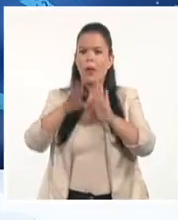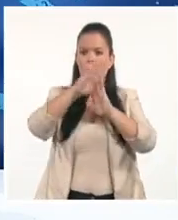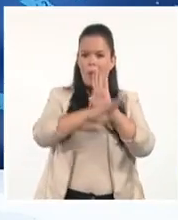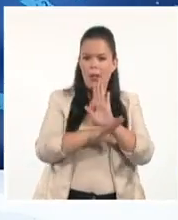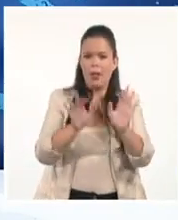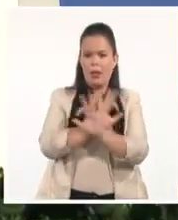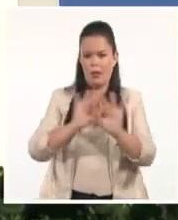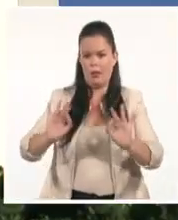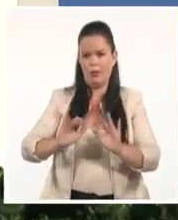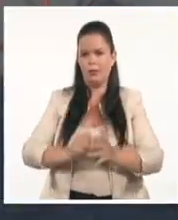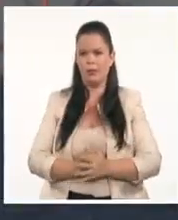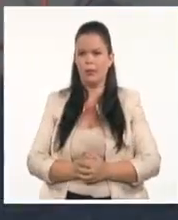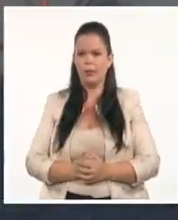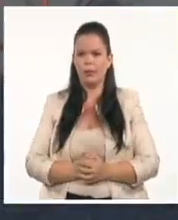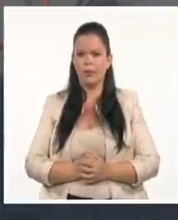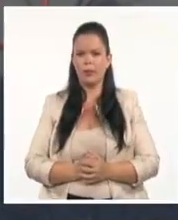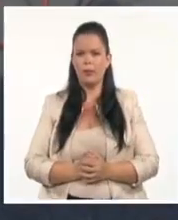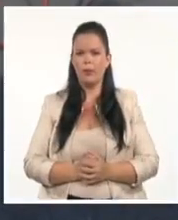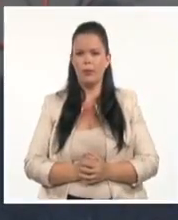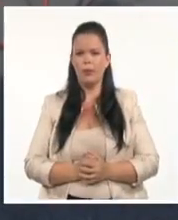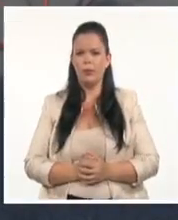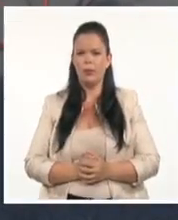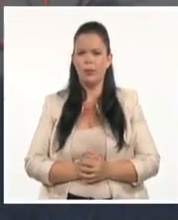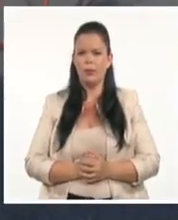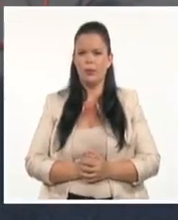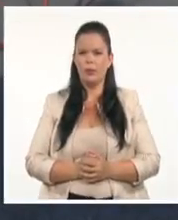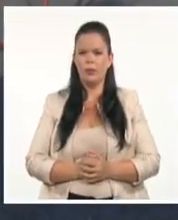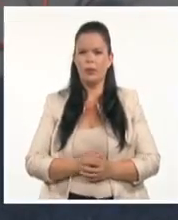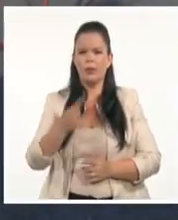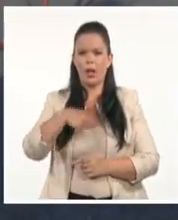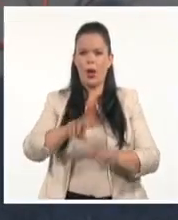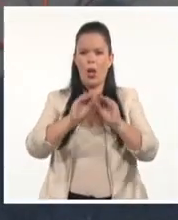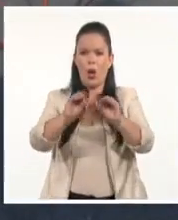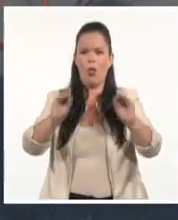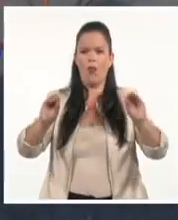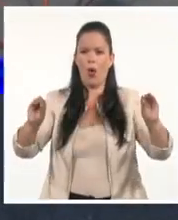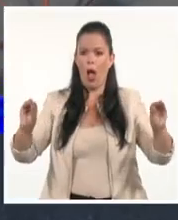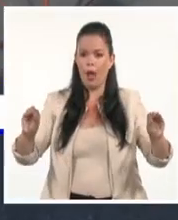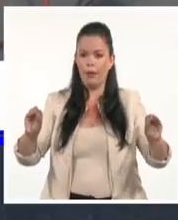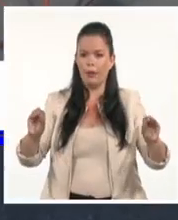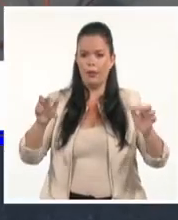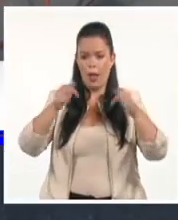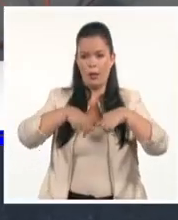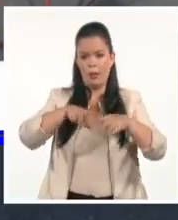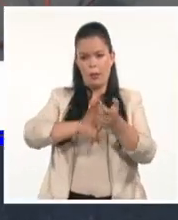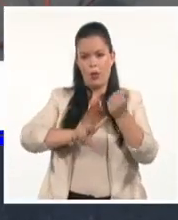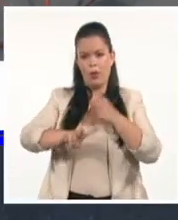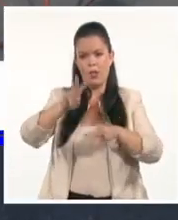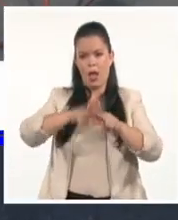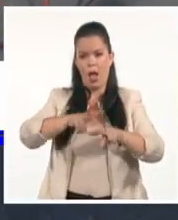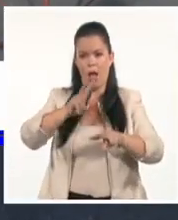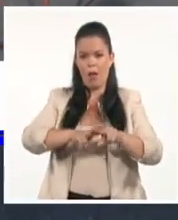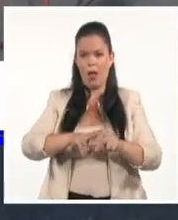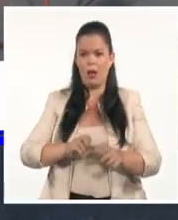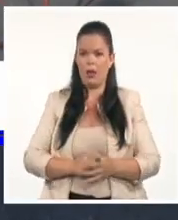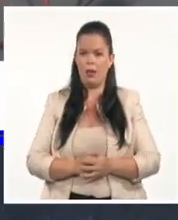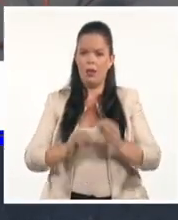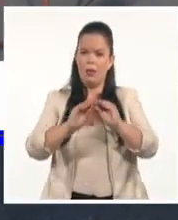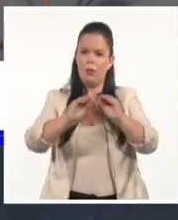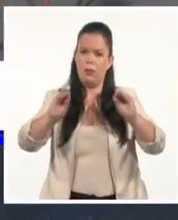correspondientes. Se ha decidido convocar de manera excepcional en La Habana un acto que tendrá la